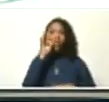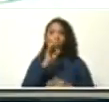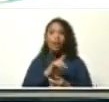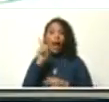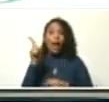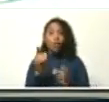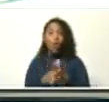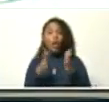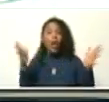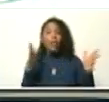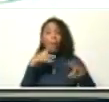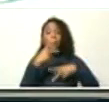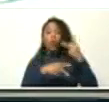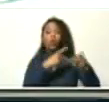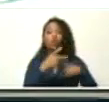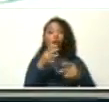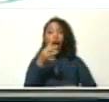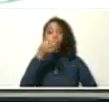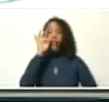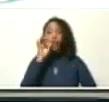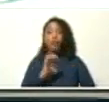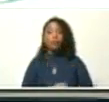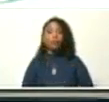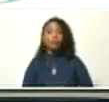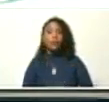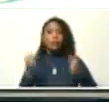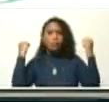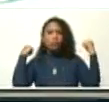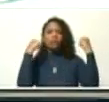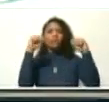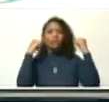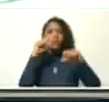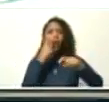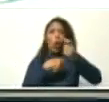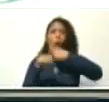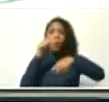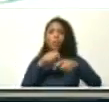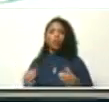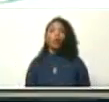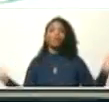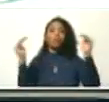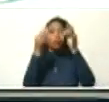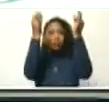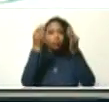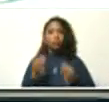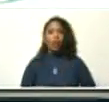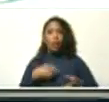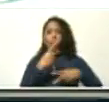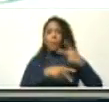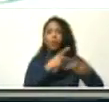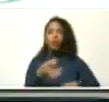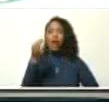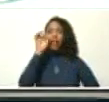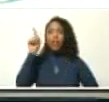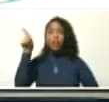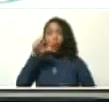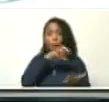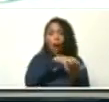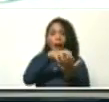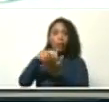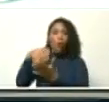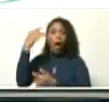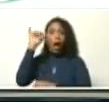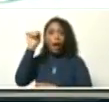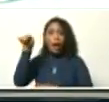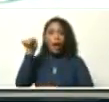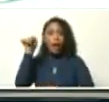son grandes productores de café y practican el comercio justo desde los productores de café de esas regiones donde está